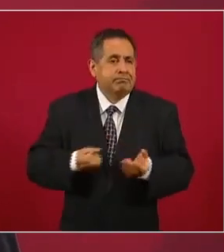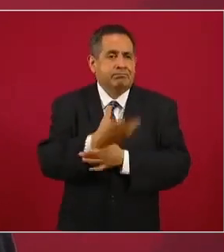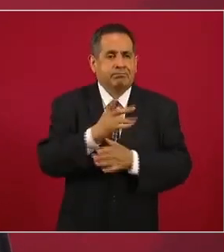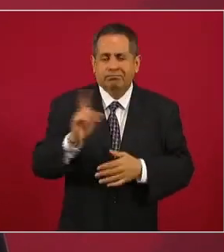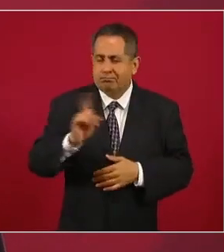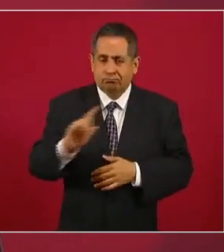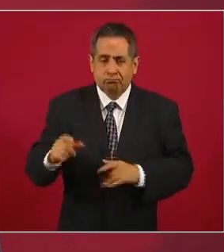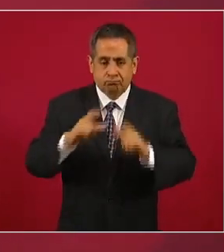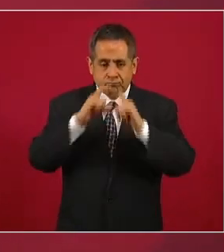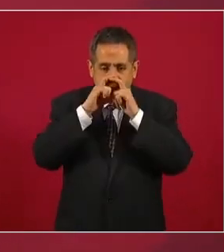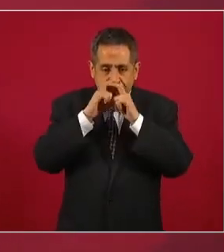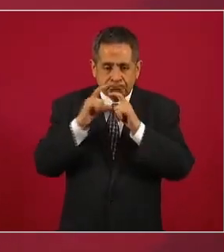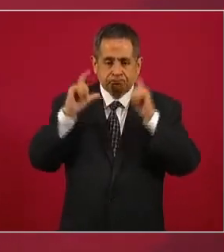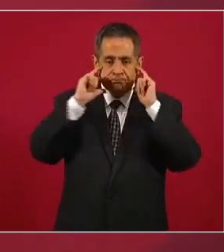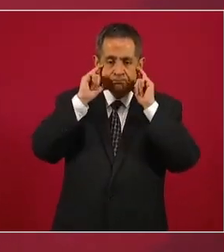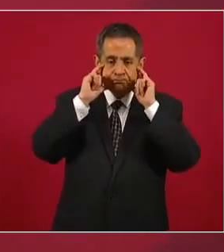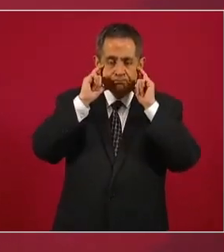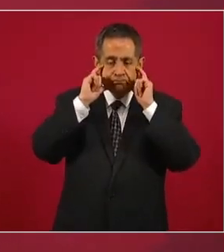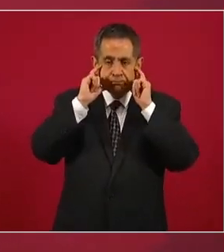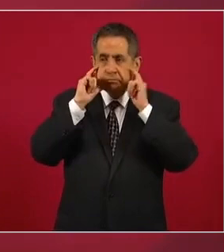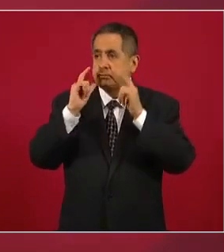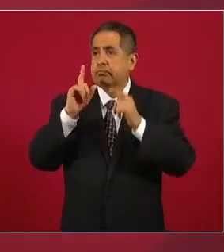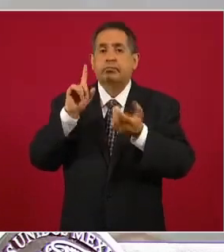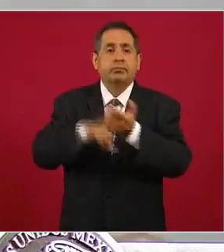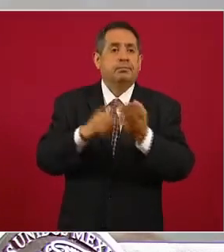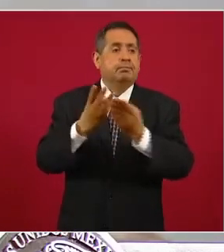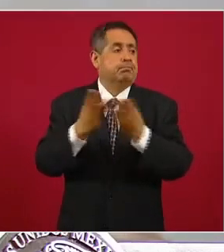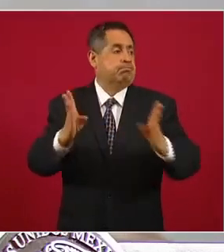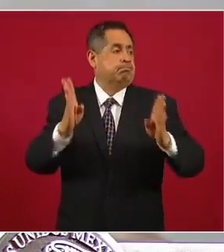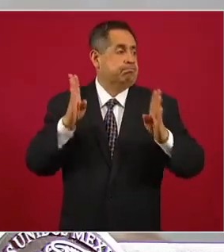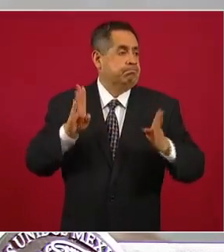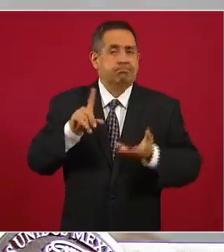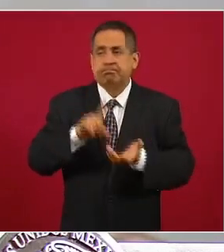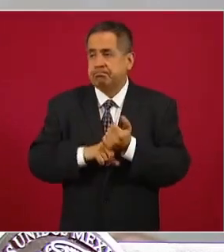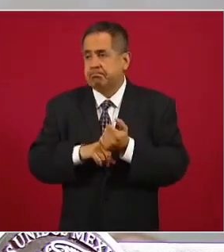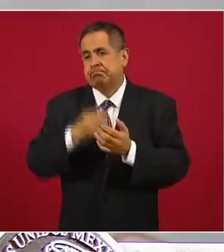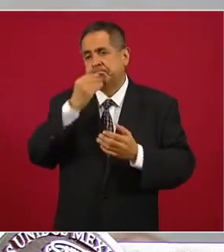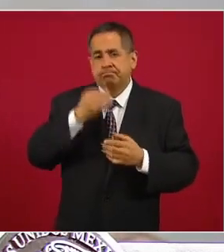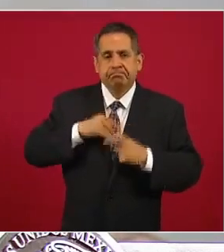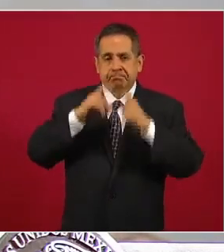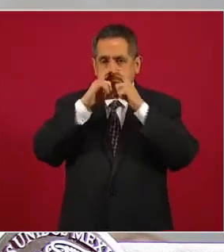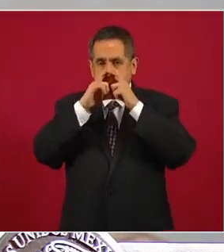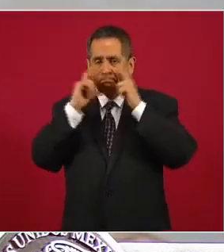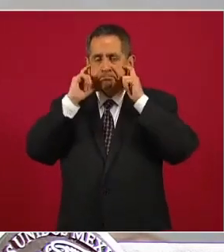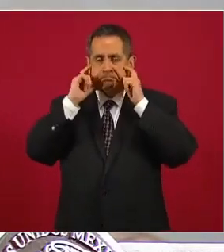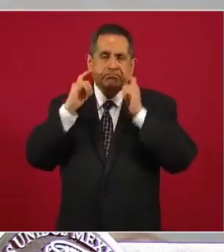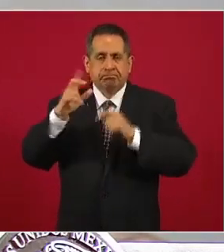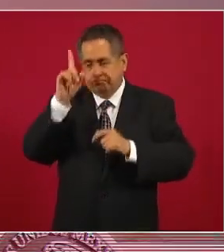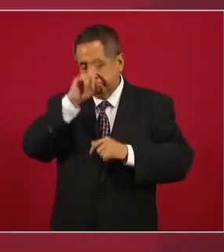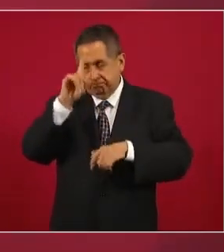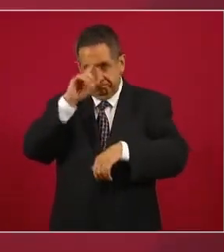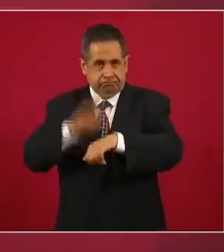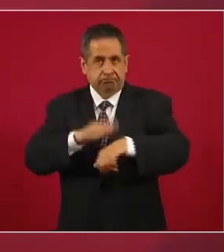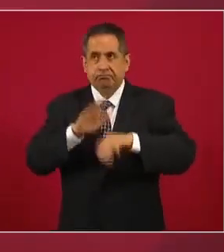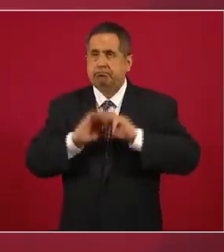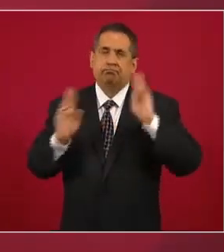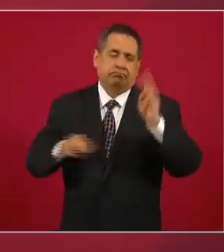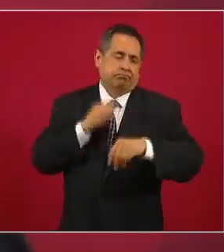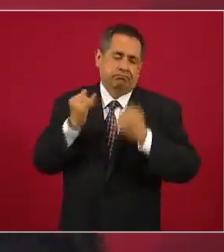el cubrebocas, particularmente en los espacios públicos cerrados, que son las recomendaciones generales en México y en todo el